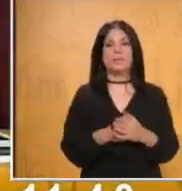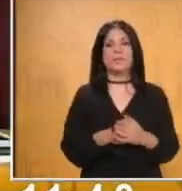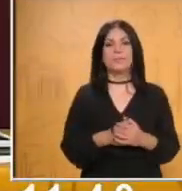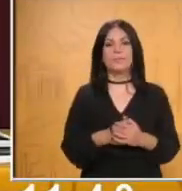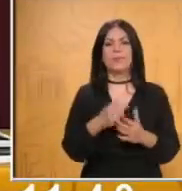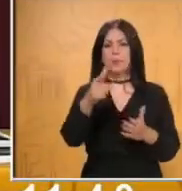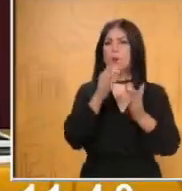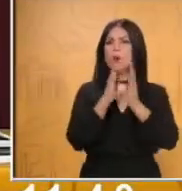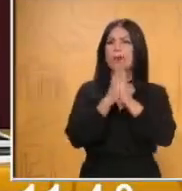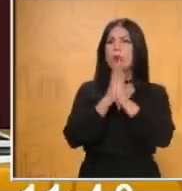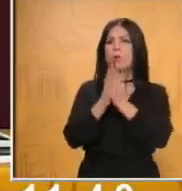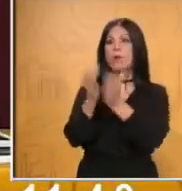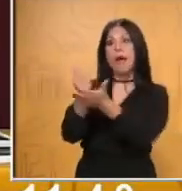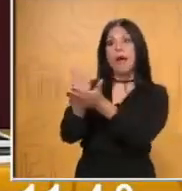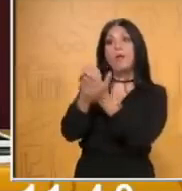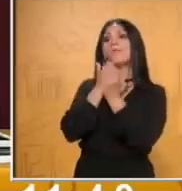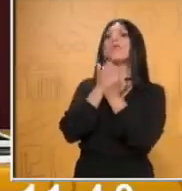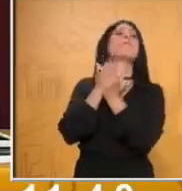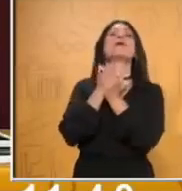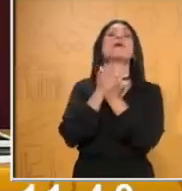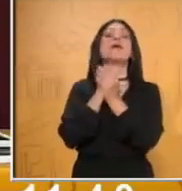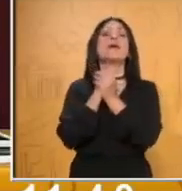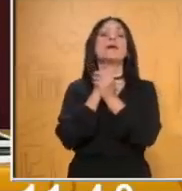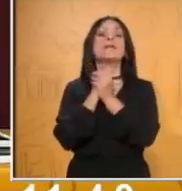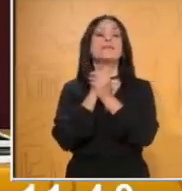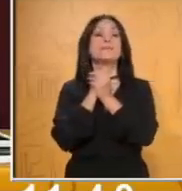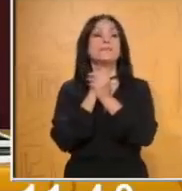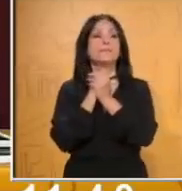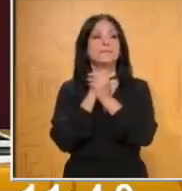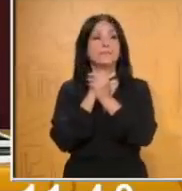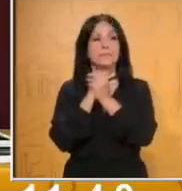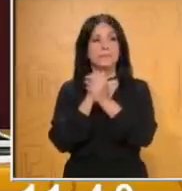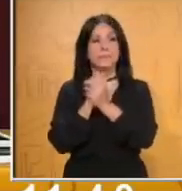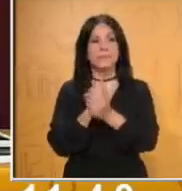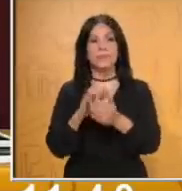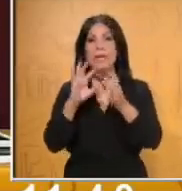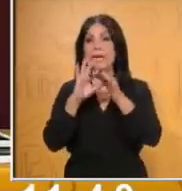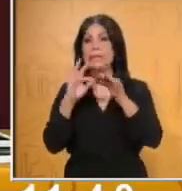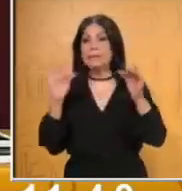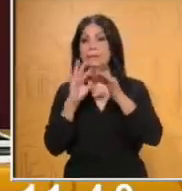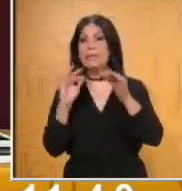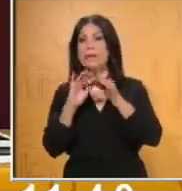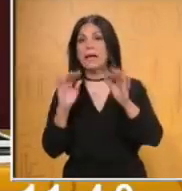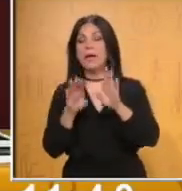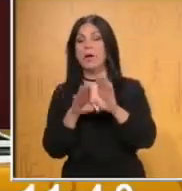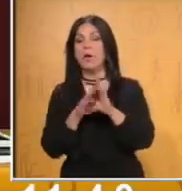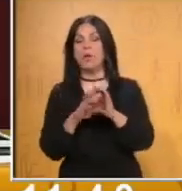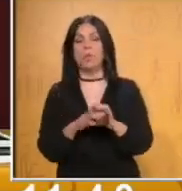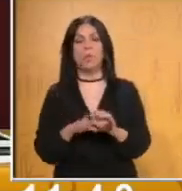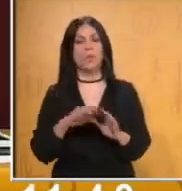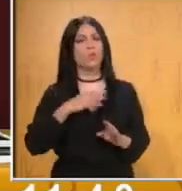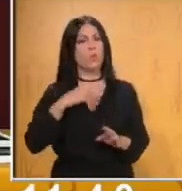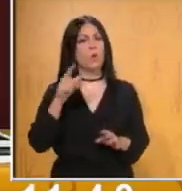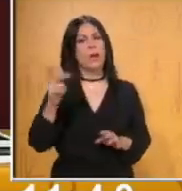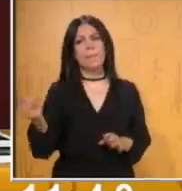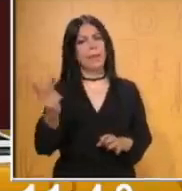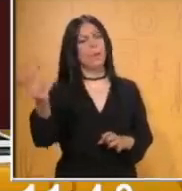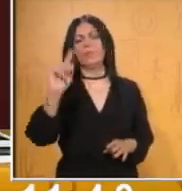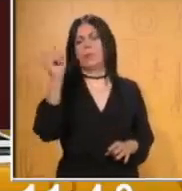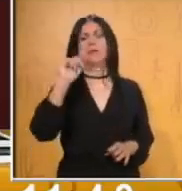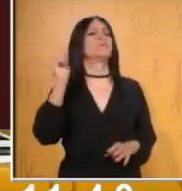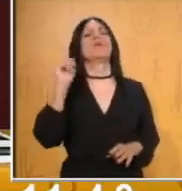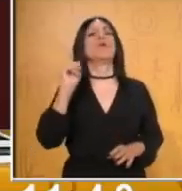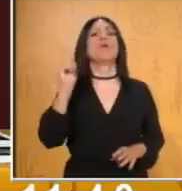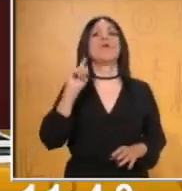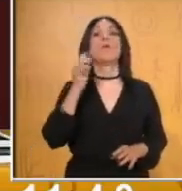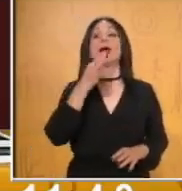ibas a ayudar a hacer una descripción. Pero antes de eso, no es necesario que escribas las preguntas que te vamos a hacer, pero sí que